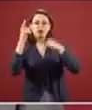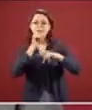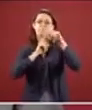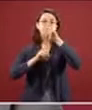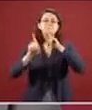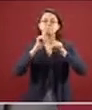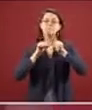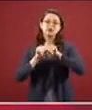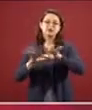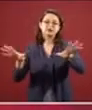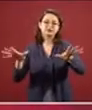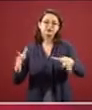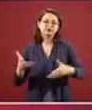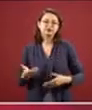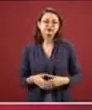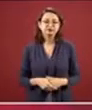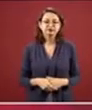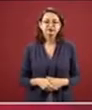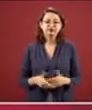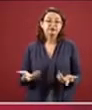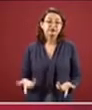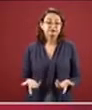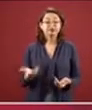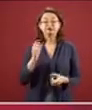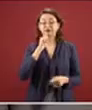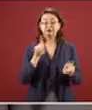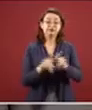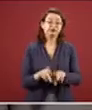y por los medios conservadores.